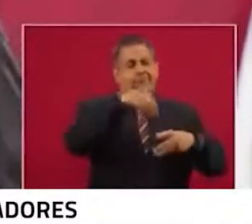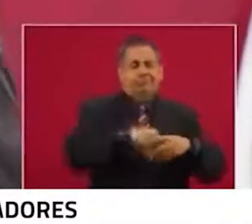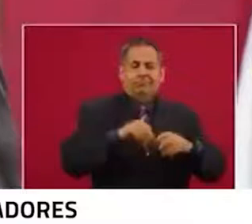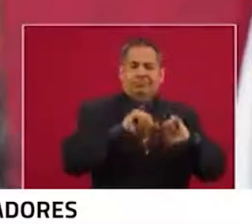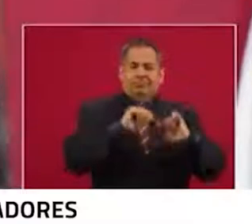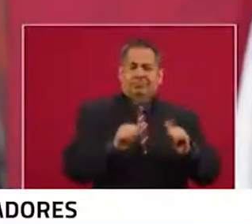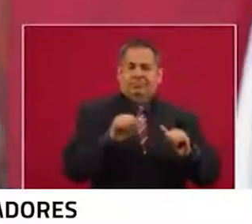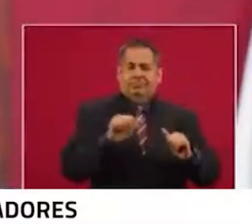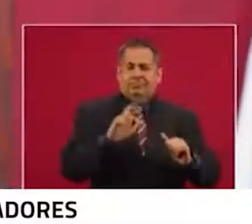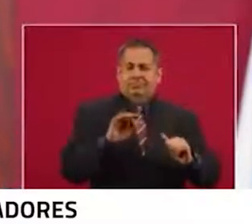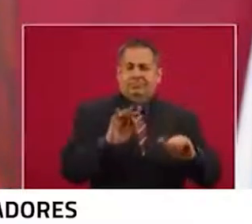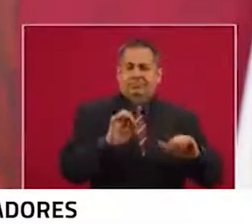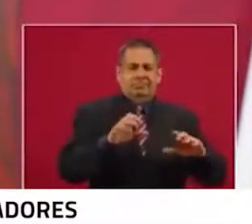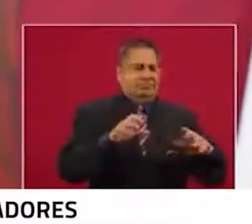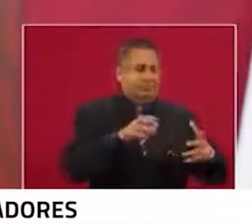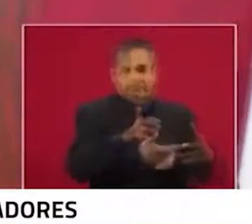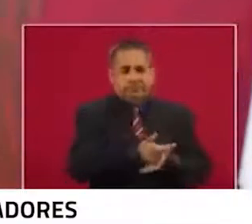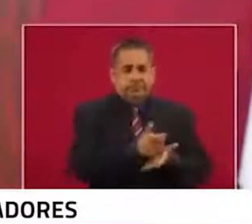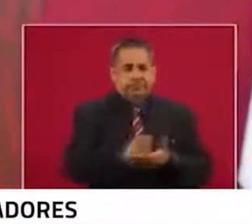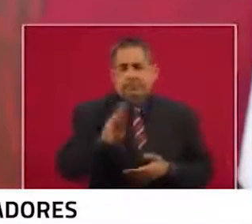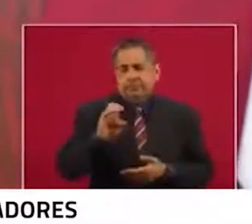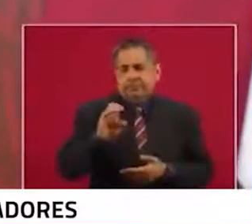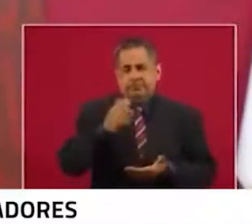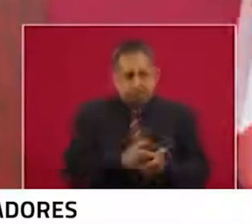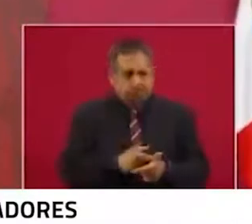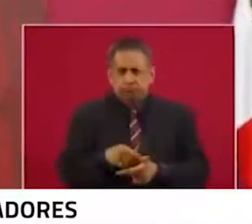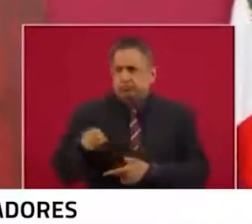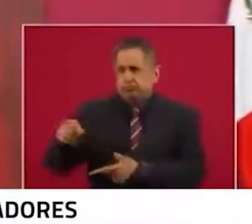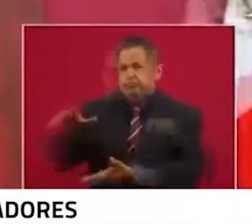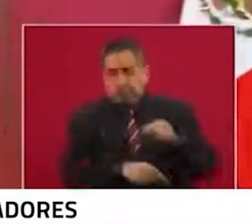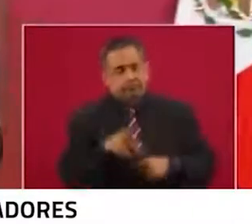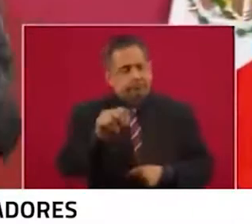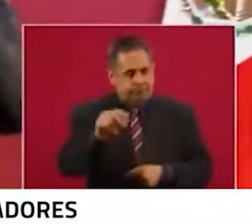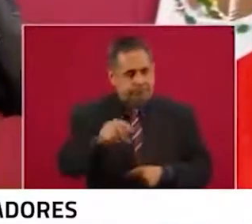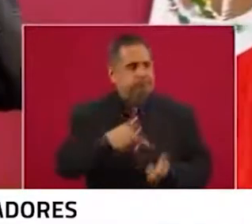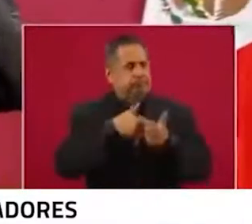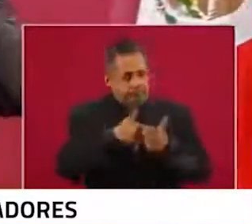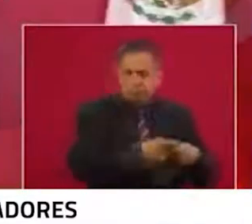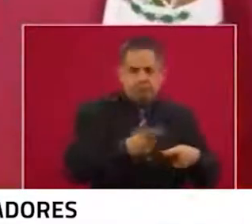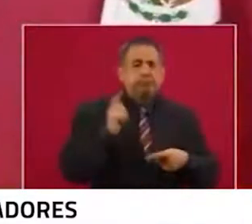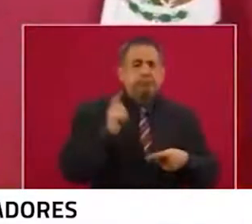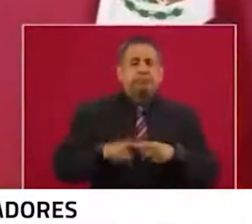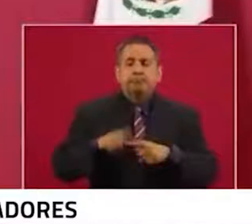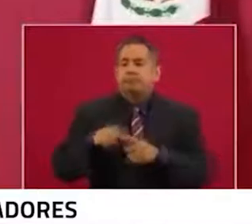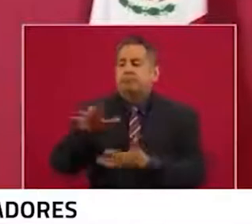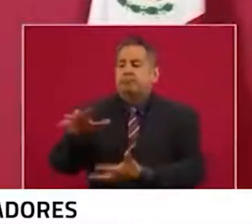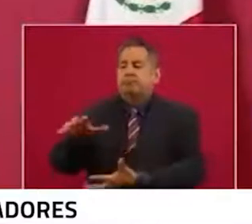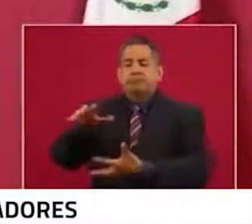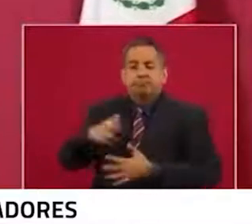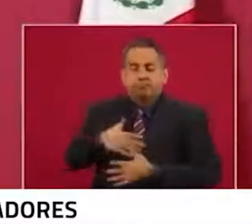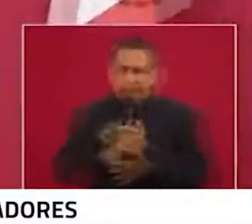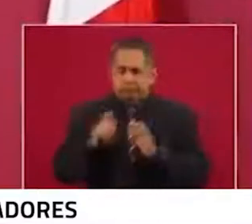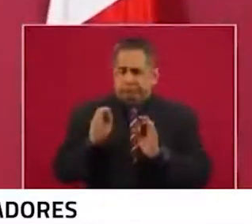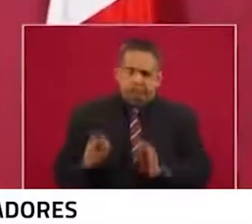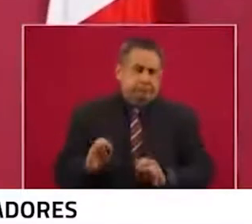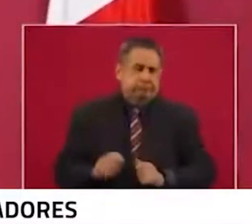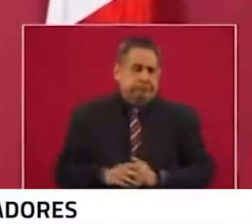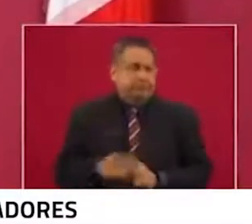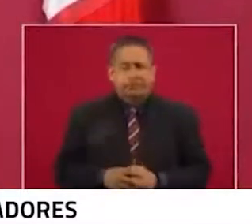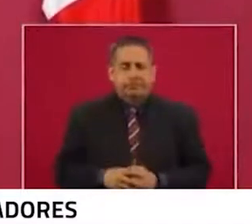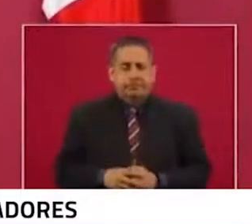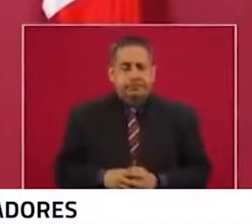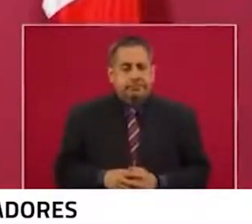recibían sus becas, lo mismo, solo que vamos a hacer una revisión para